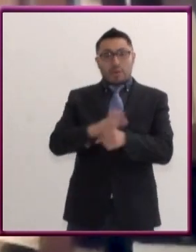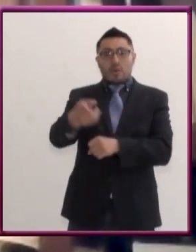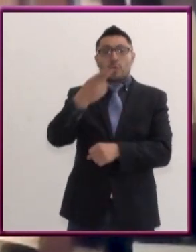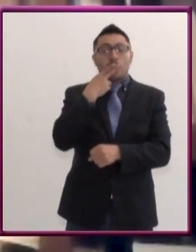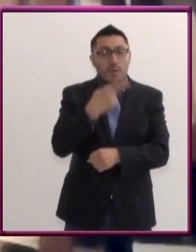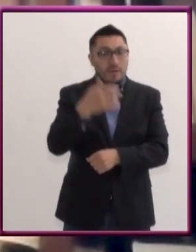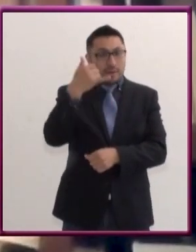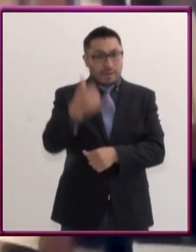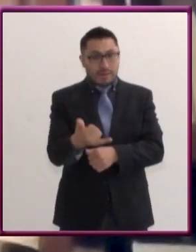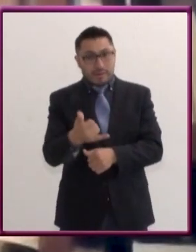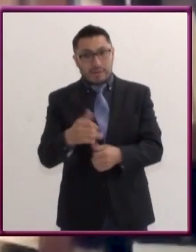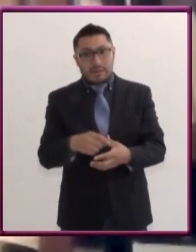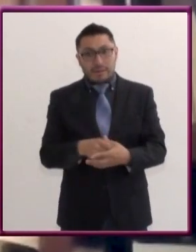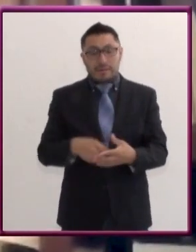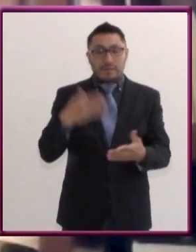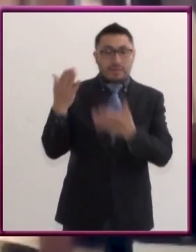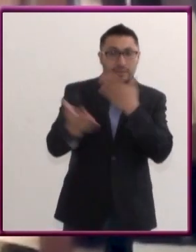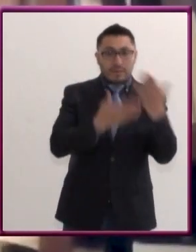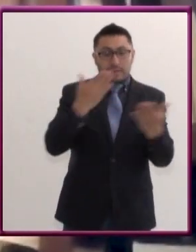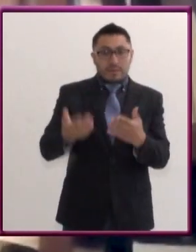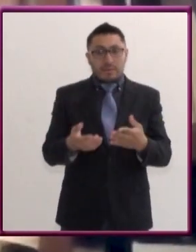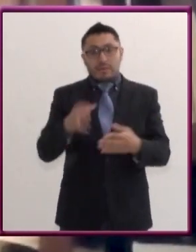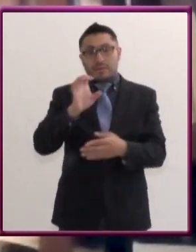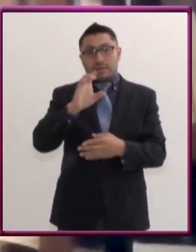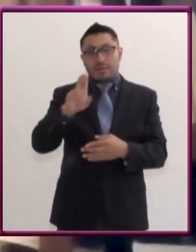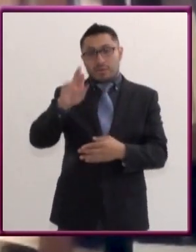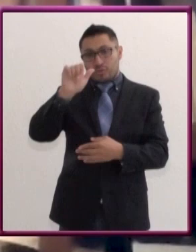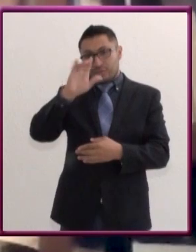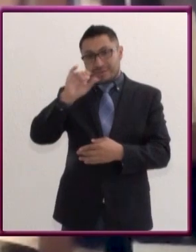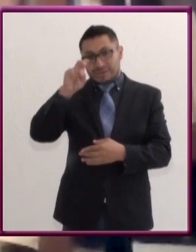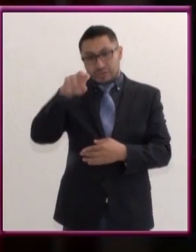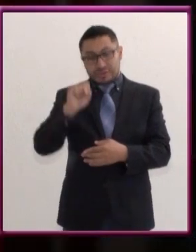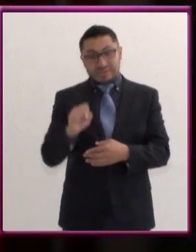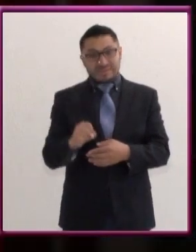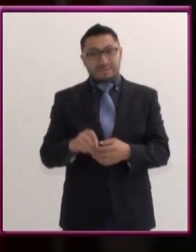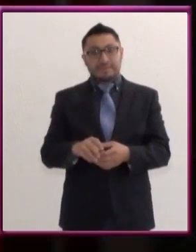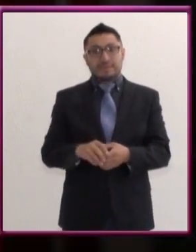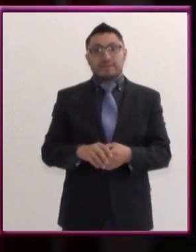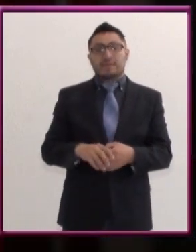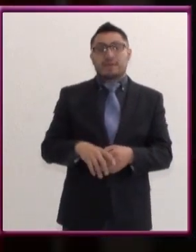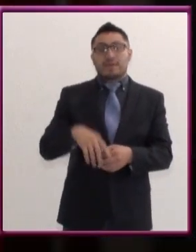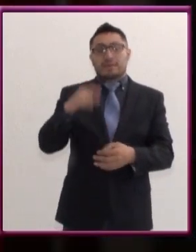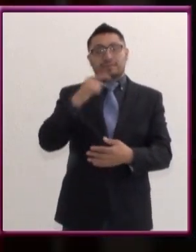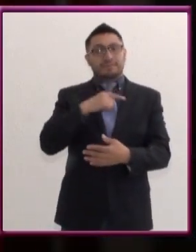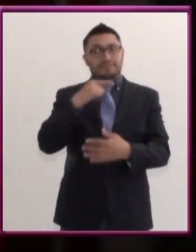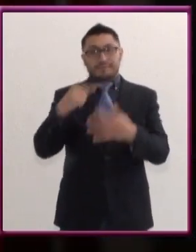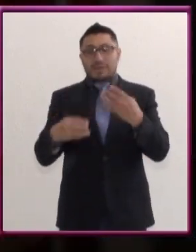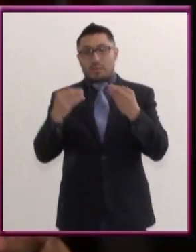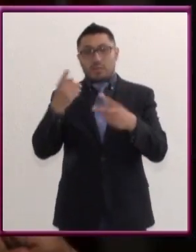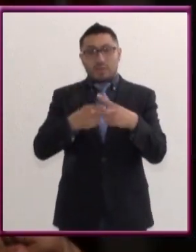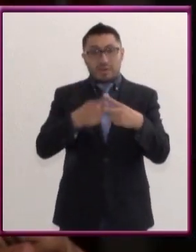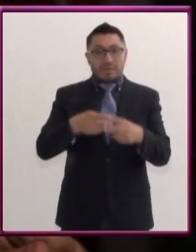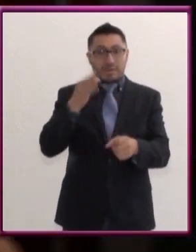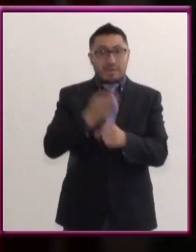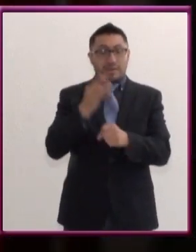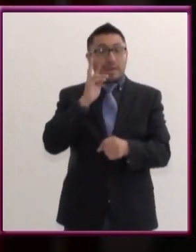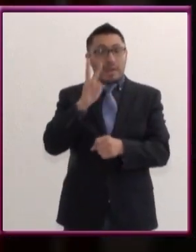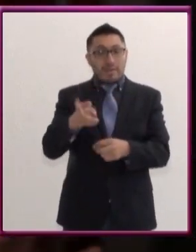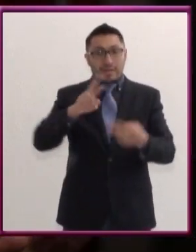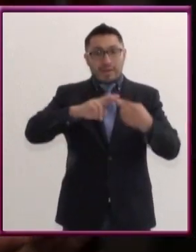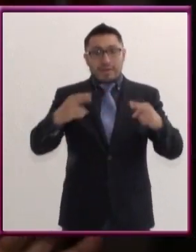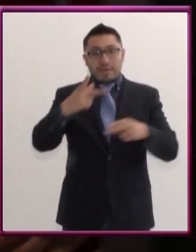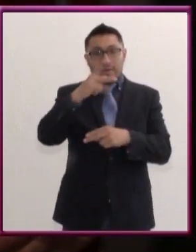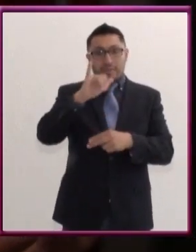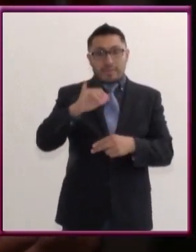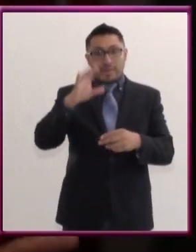y en el estudio de las ecuaciones diferenciales, por ejemplo. Ecuaciones trigonométricas, ecuaciones diferenciales. Y ahorita vamos a ver la